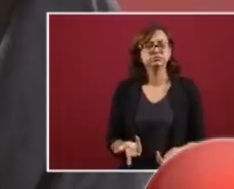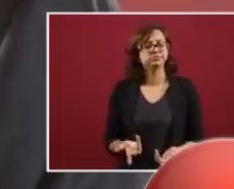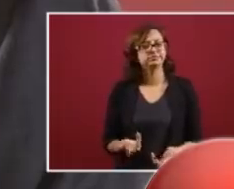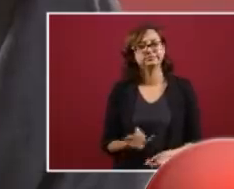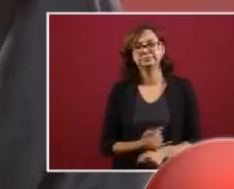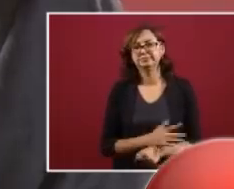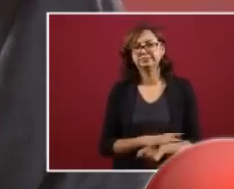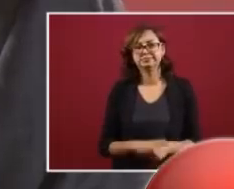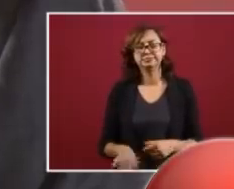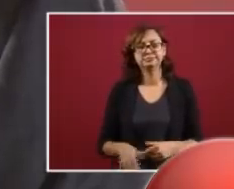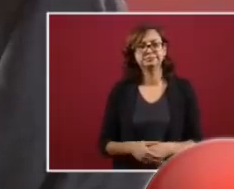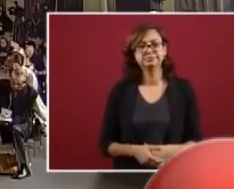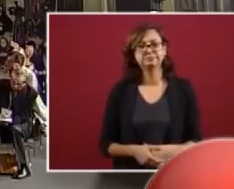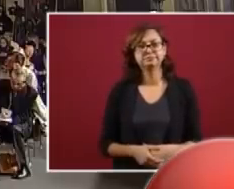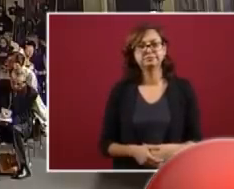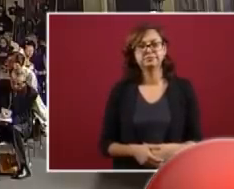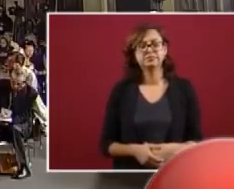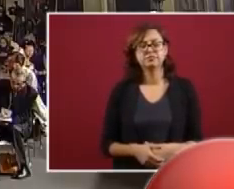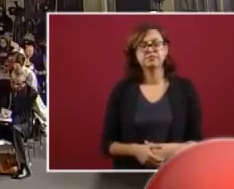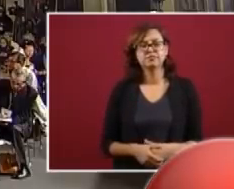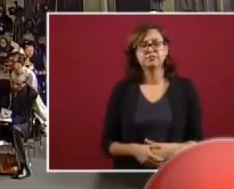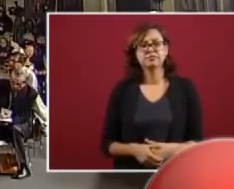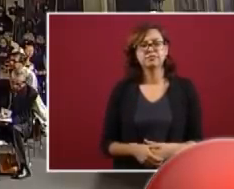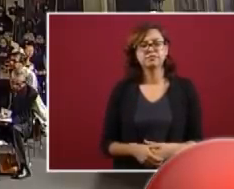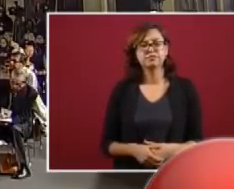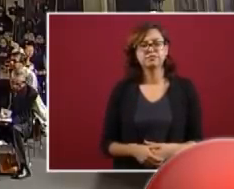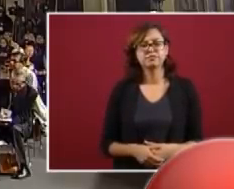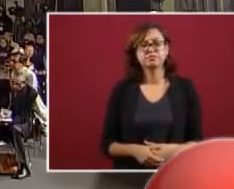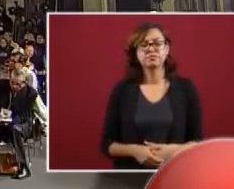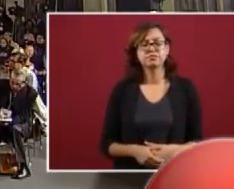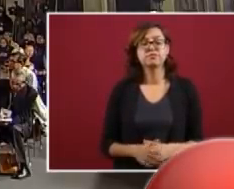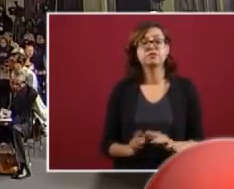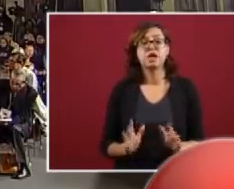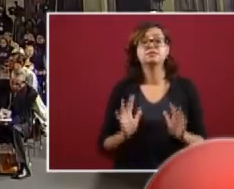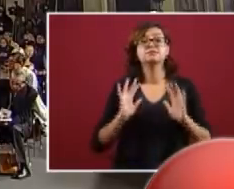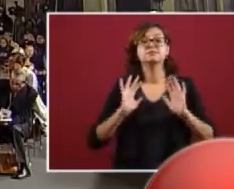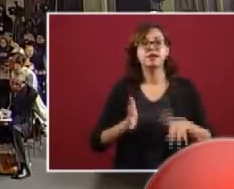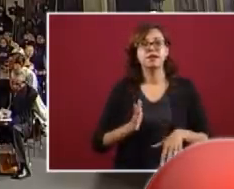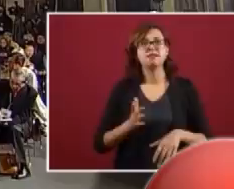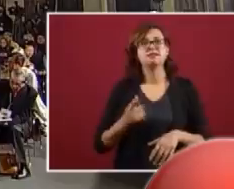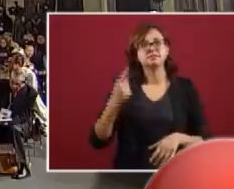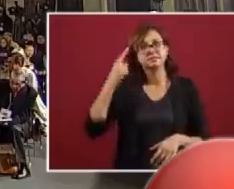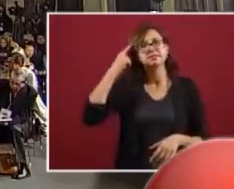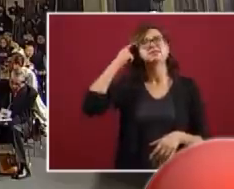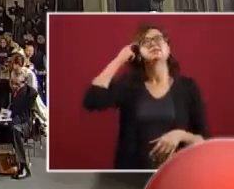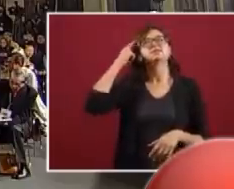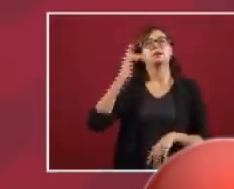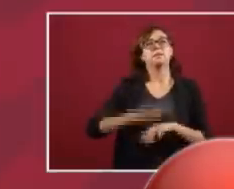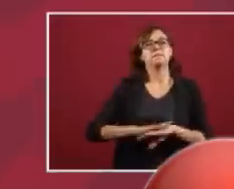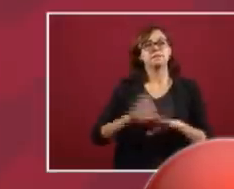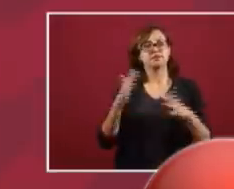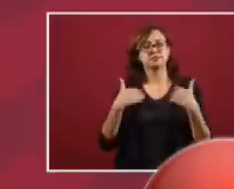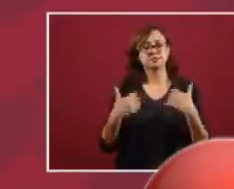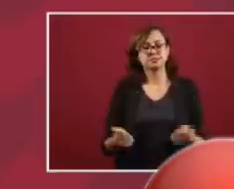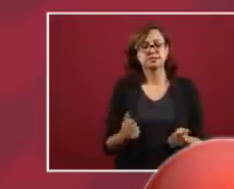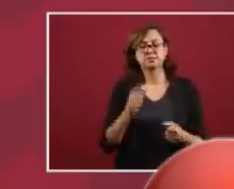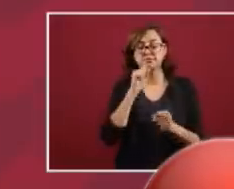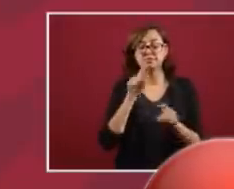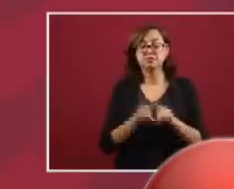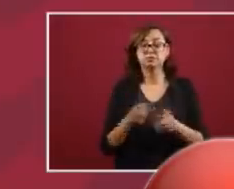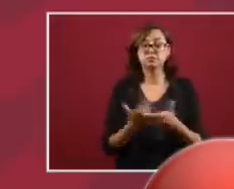Ya hay más conciencia La vez pasada hablé